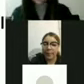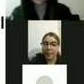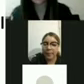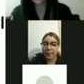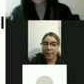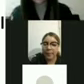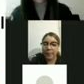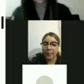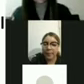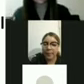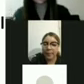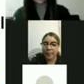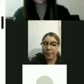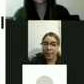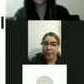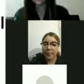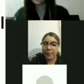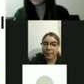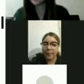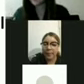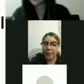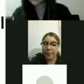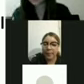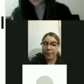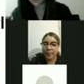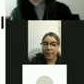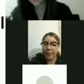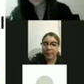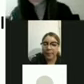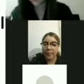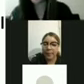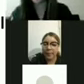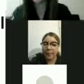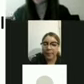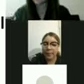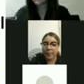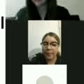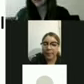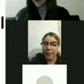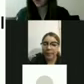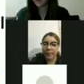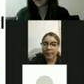Sin embargo, la educación no era óptima para estas personas,